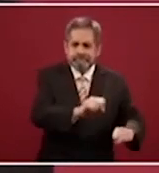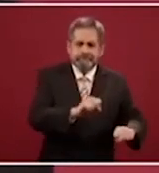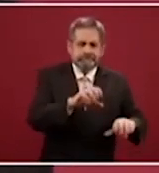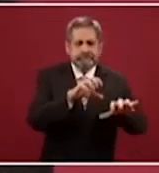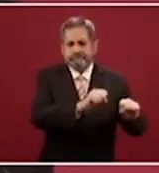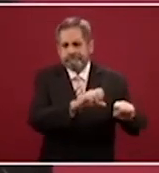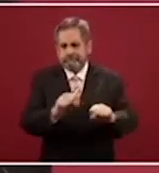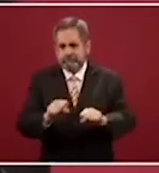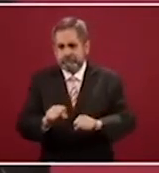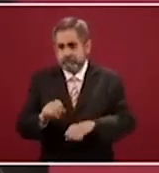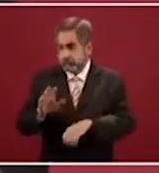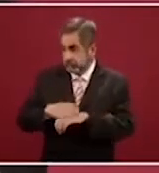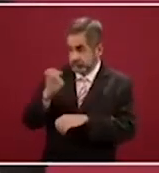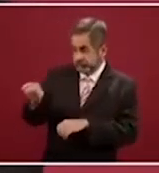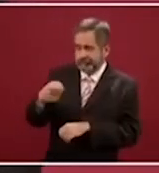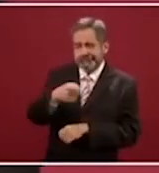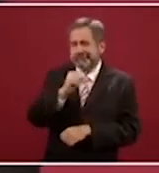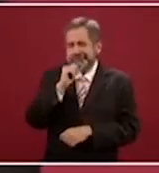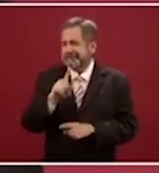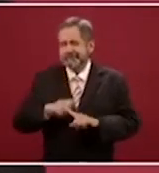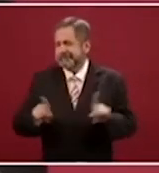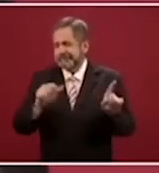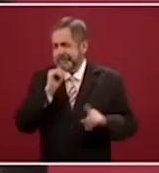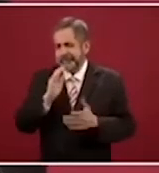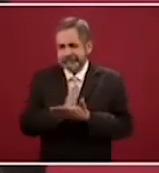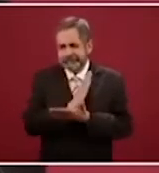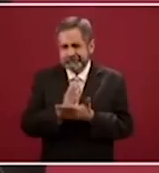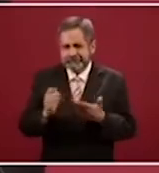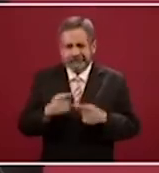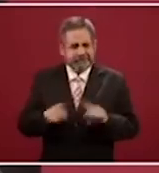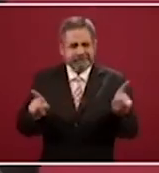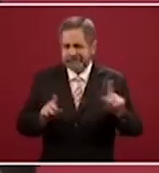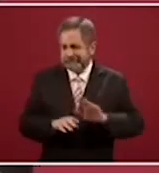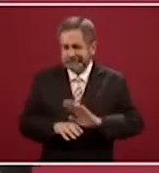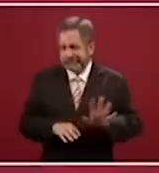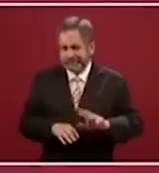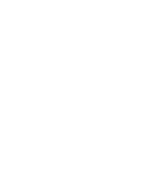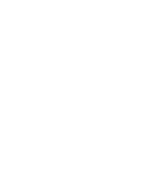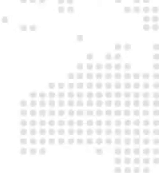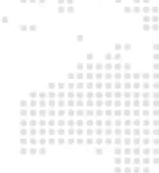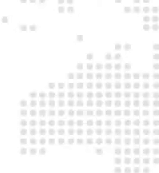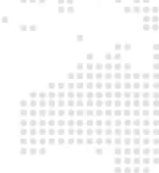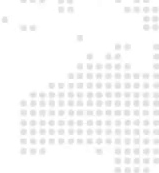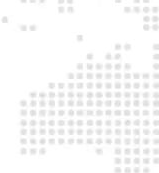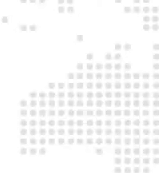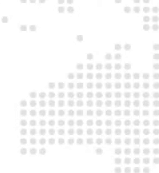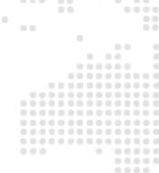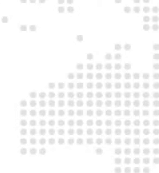No, no tiene nada que ver con lo de Culiacán.